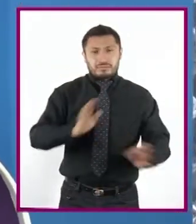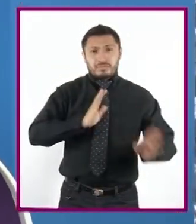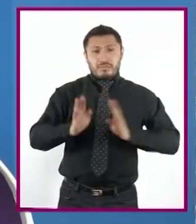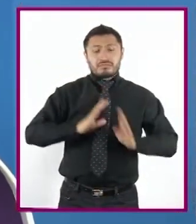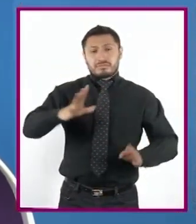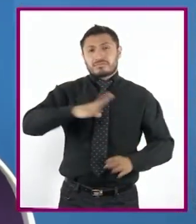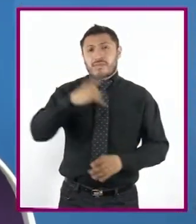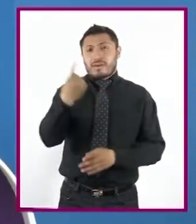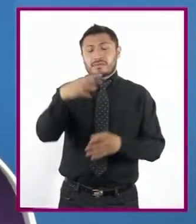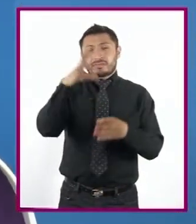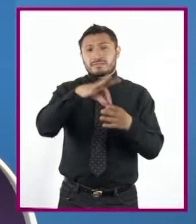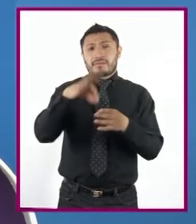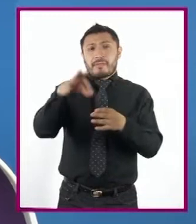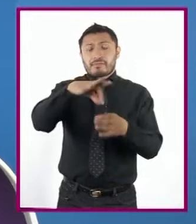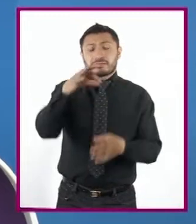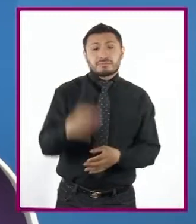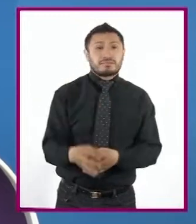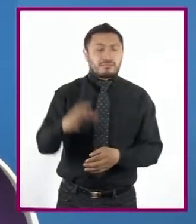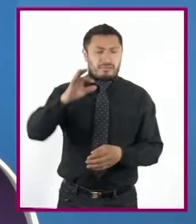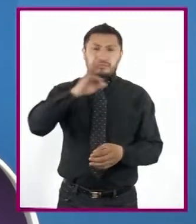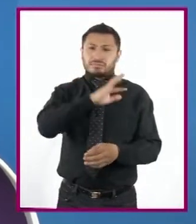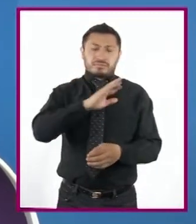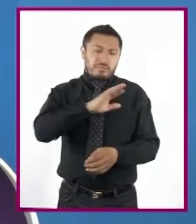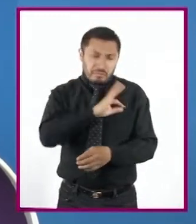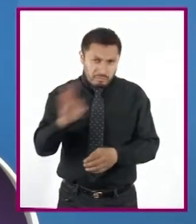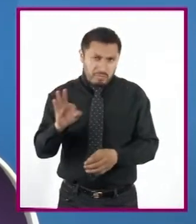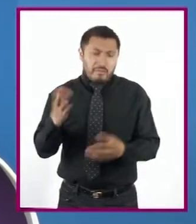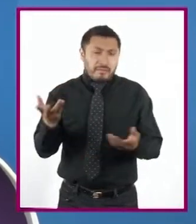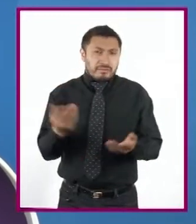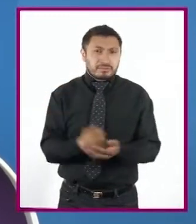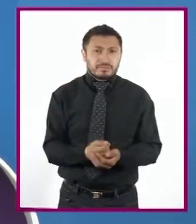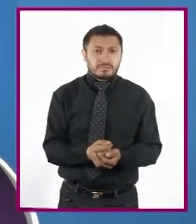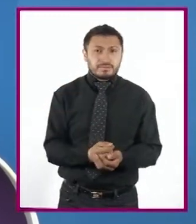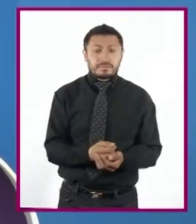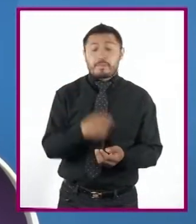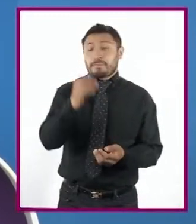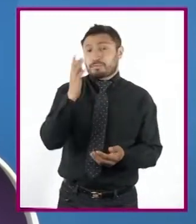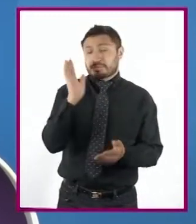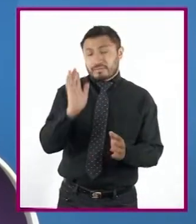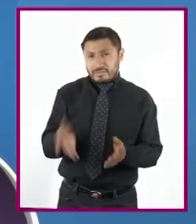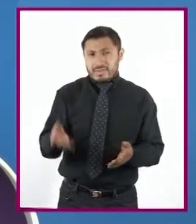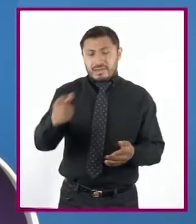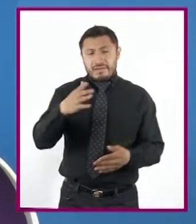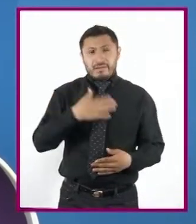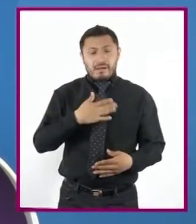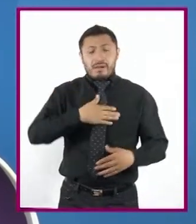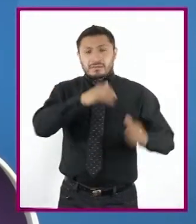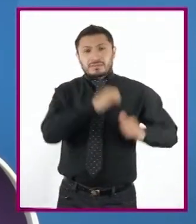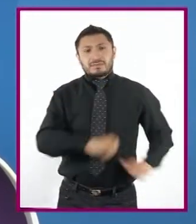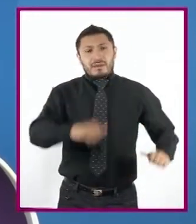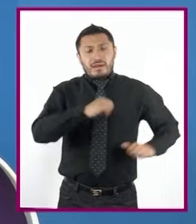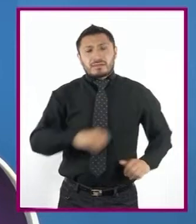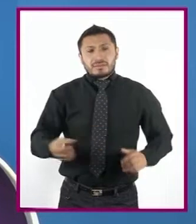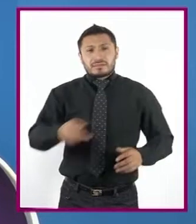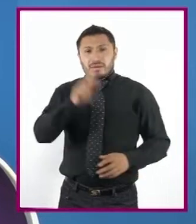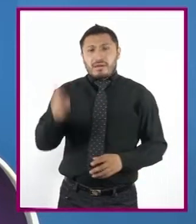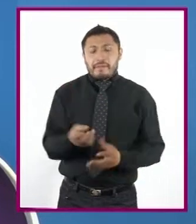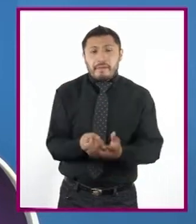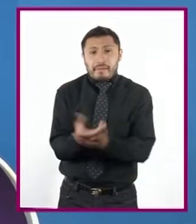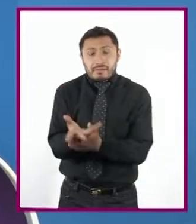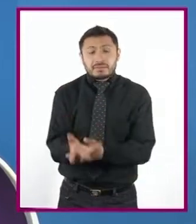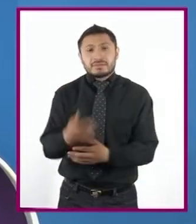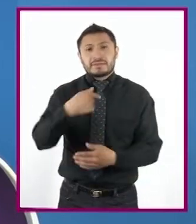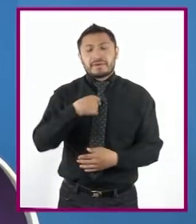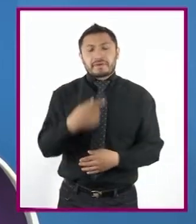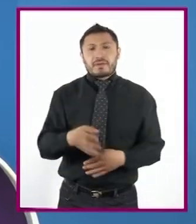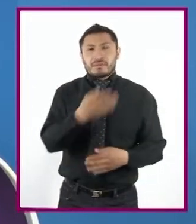una elección tan pronto que fue posible. Y ya entonces mi autoridad emanó del pueblo. He tratado de dejar